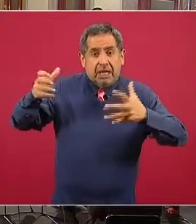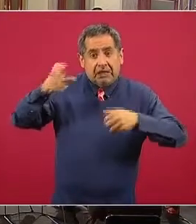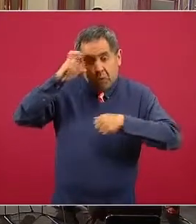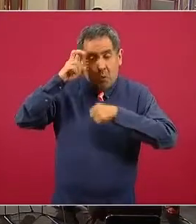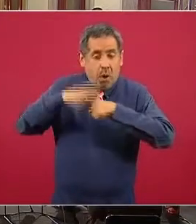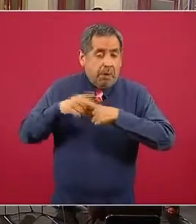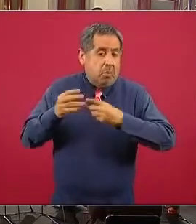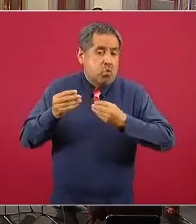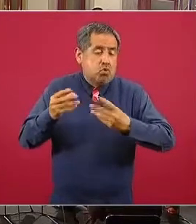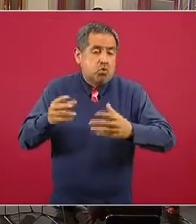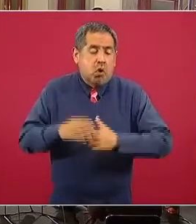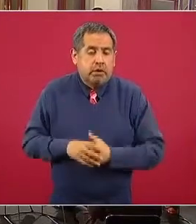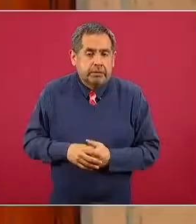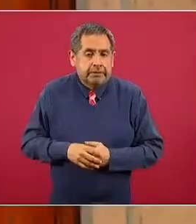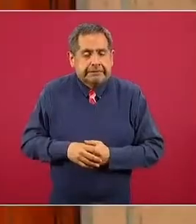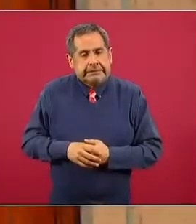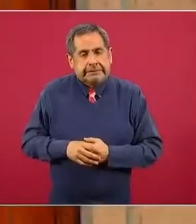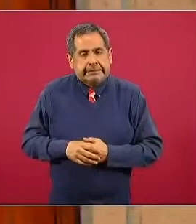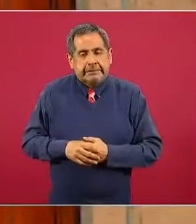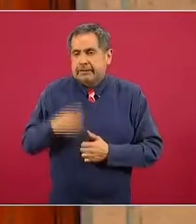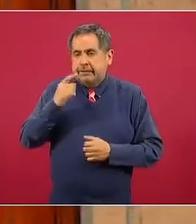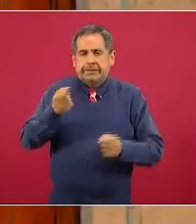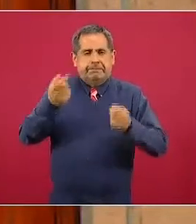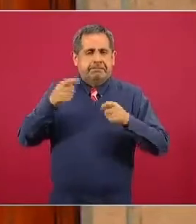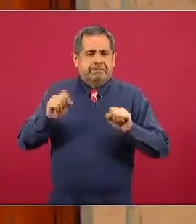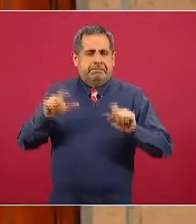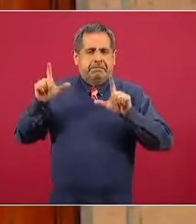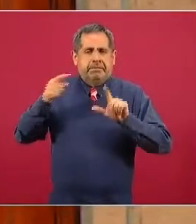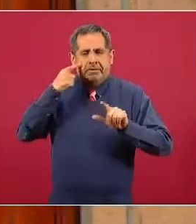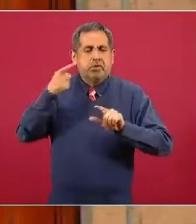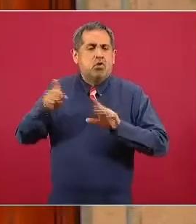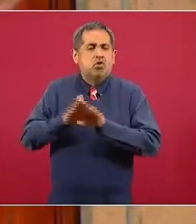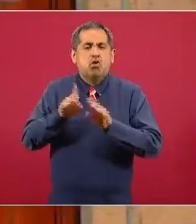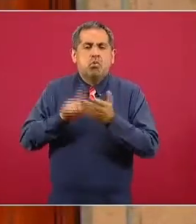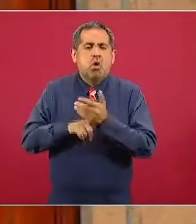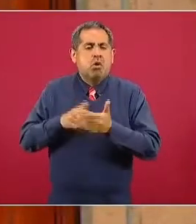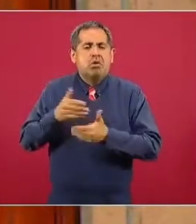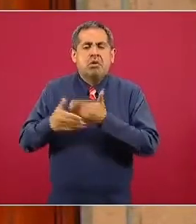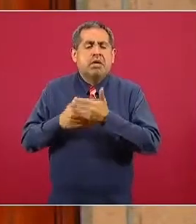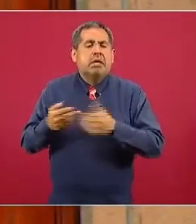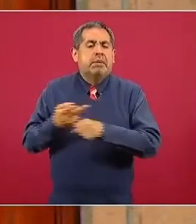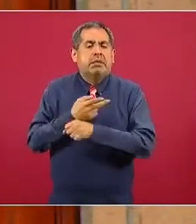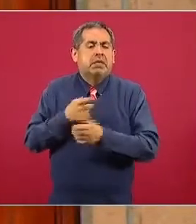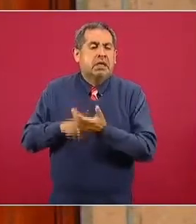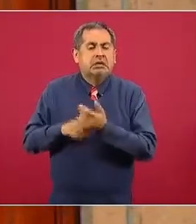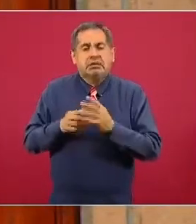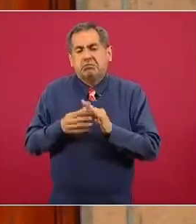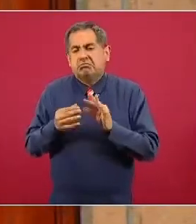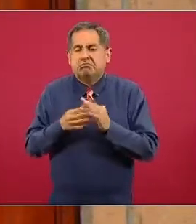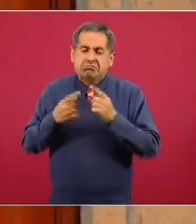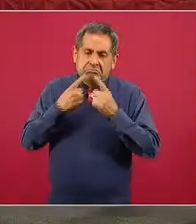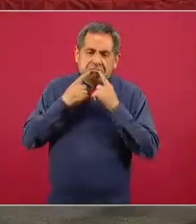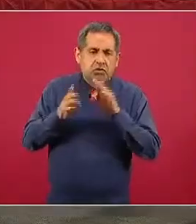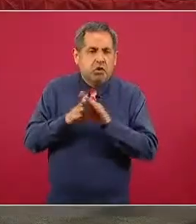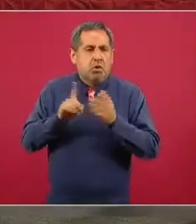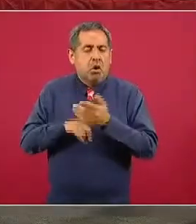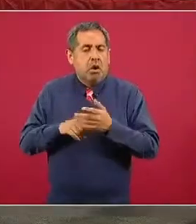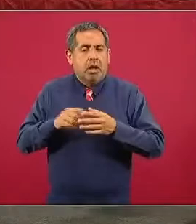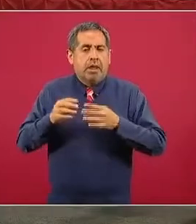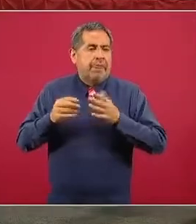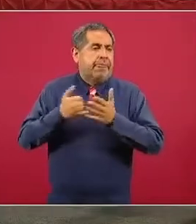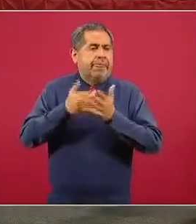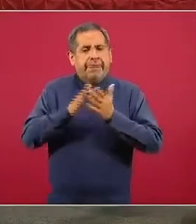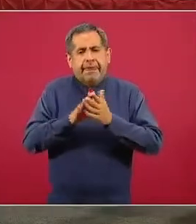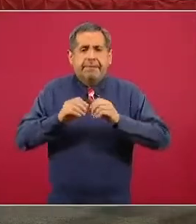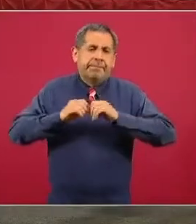europeo. Si vemos la siguiente diapositiva, es un poco la evolución que hemos tenido en relación a la